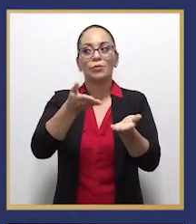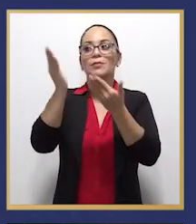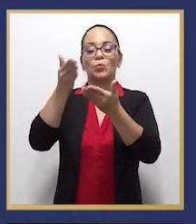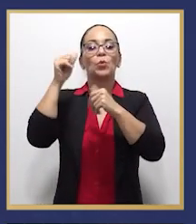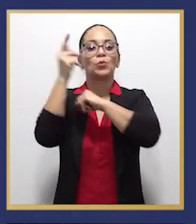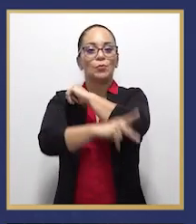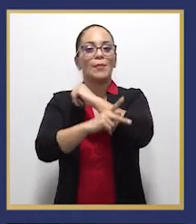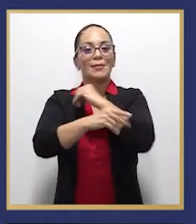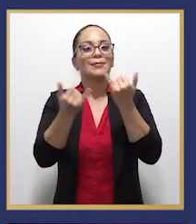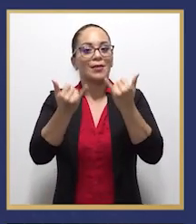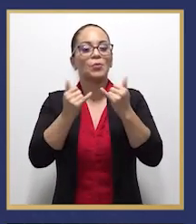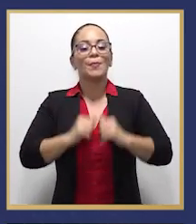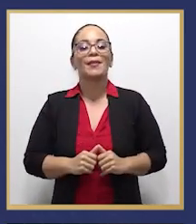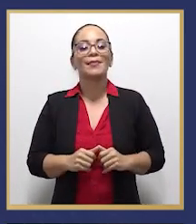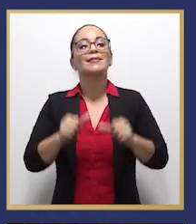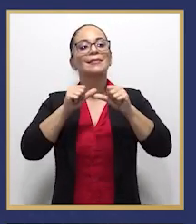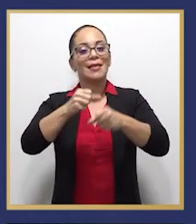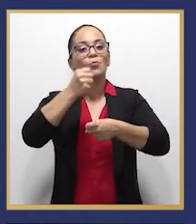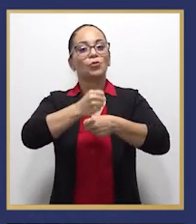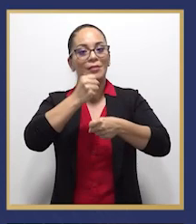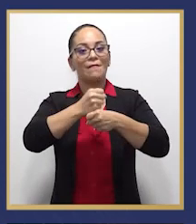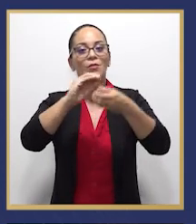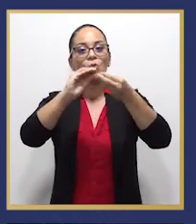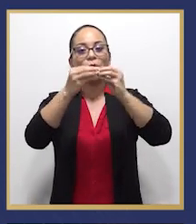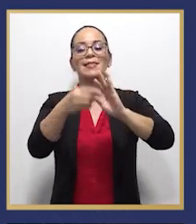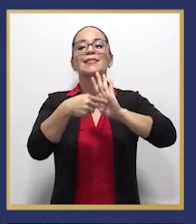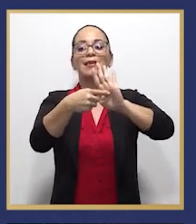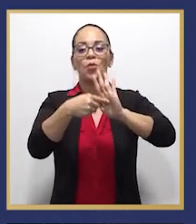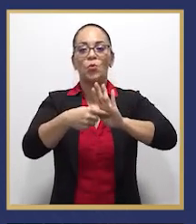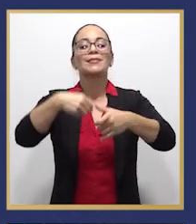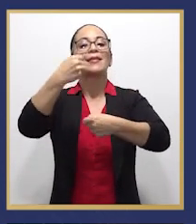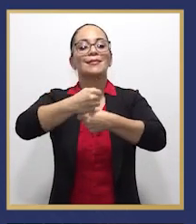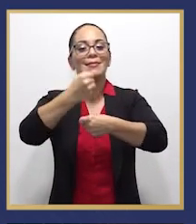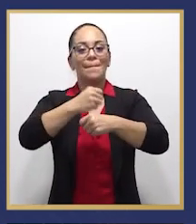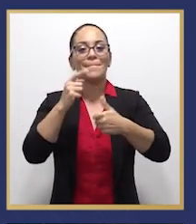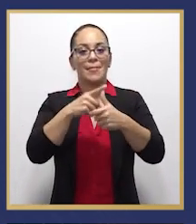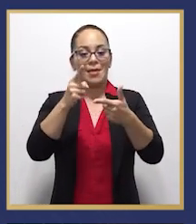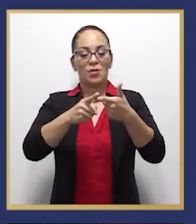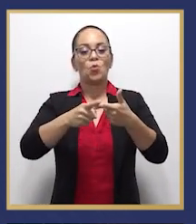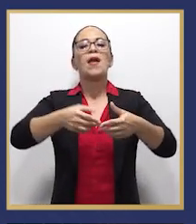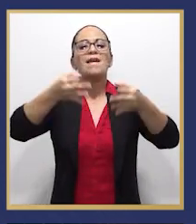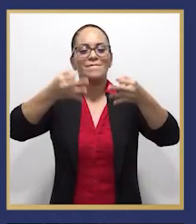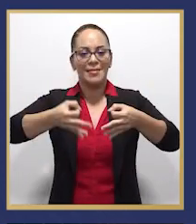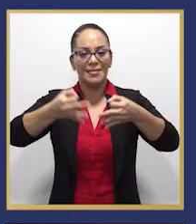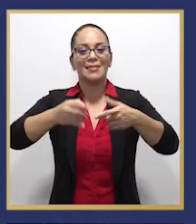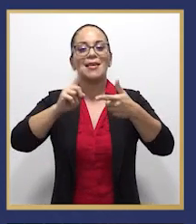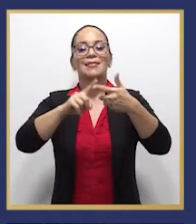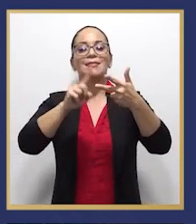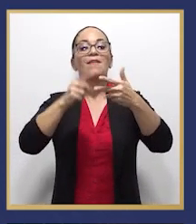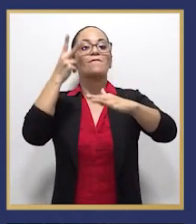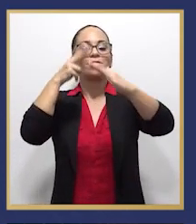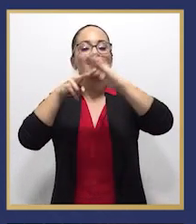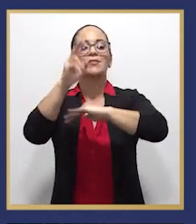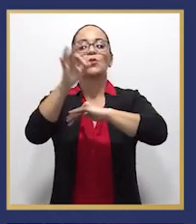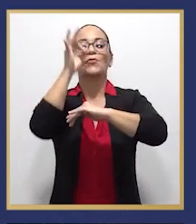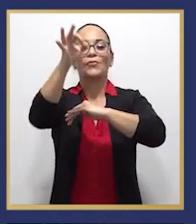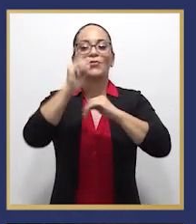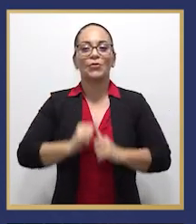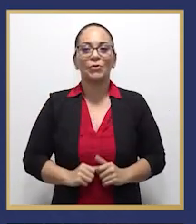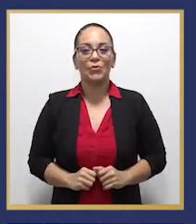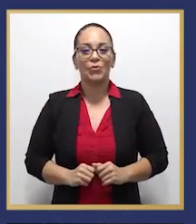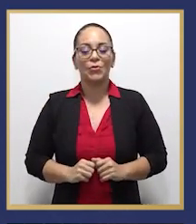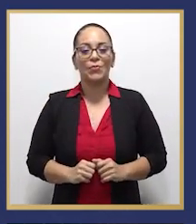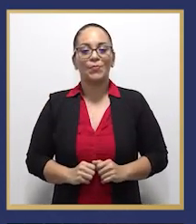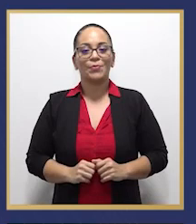en día seguimos trabajando con adores de desempeño con eficiencia y con visión de